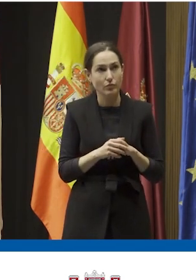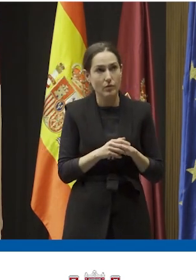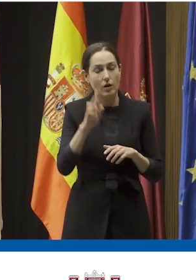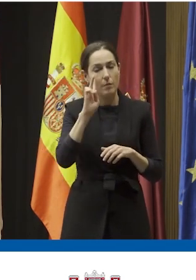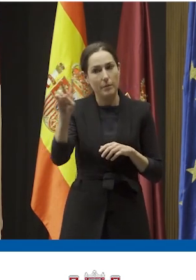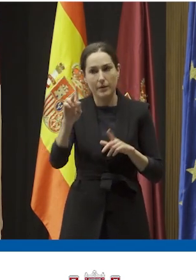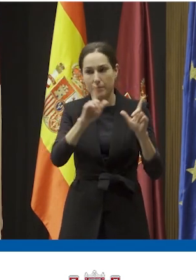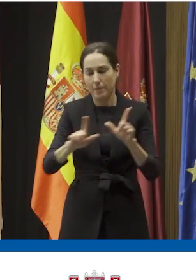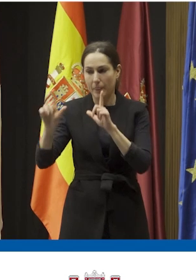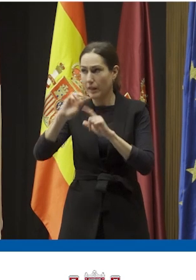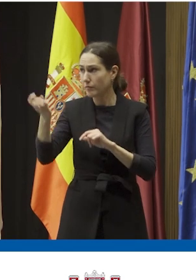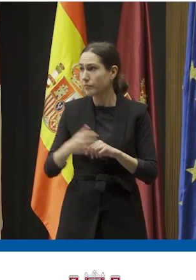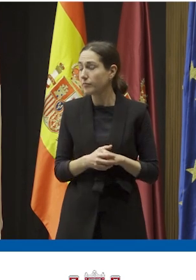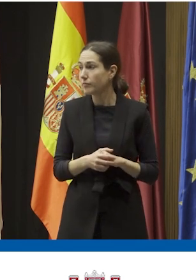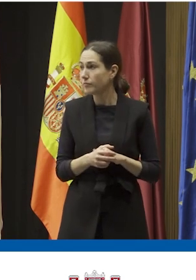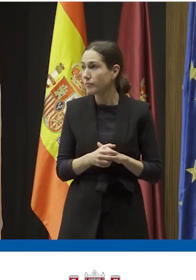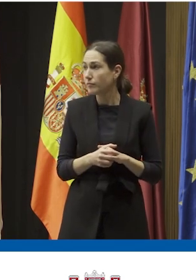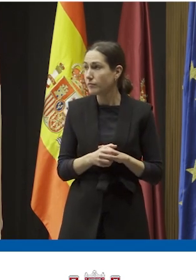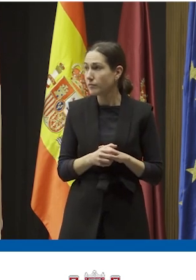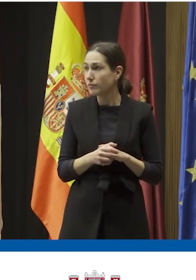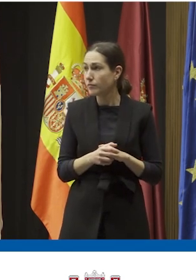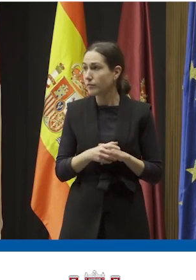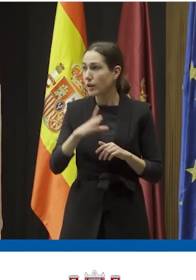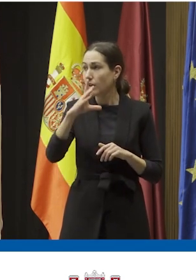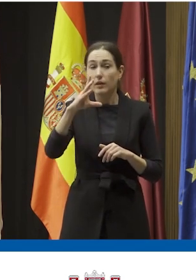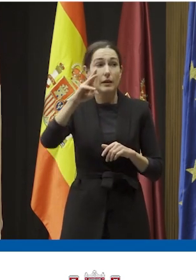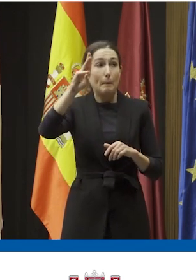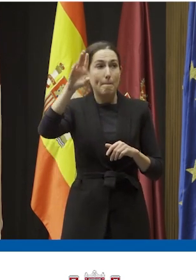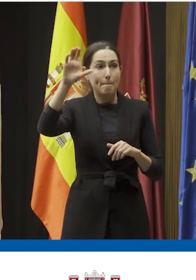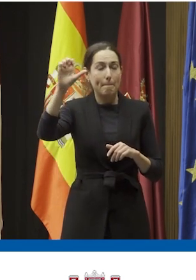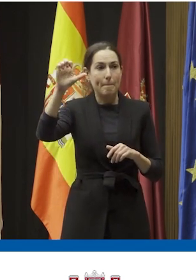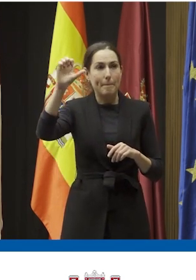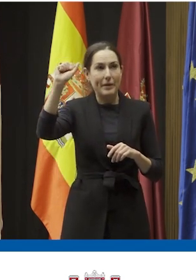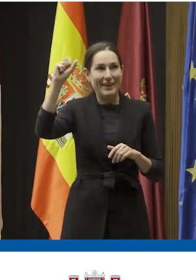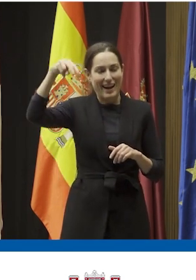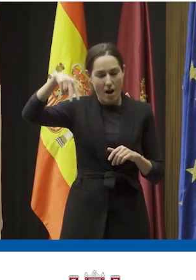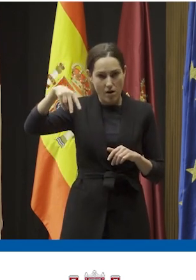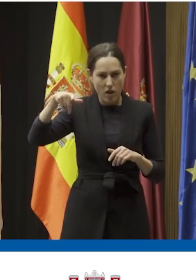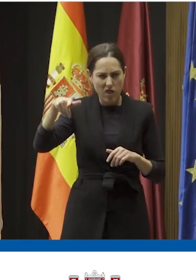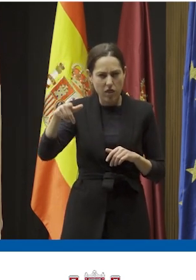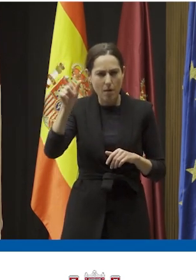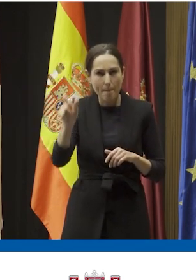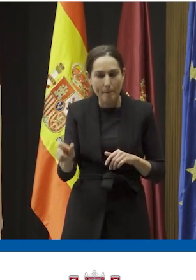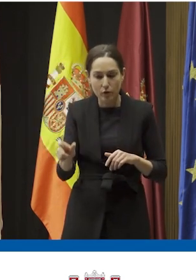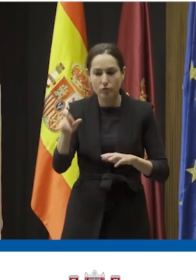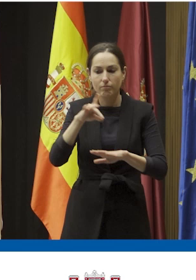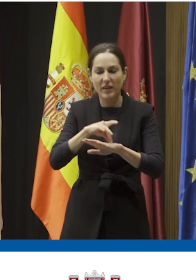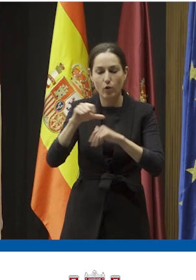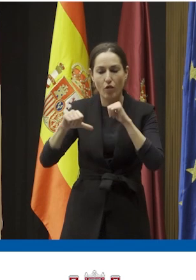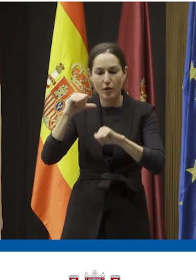Pean, se lo traigo porque es Gilles-Émile Pean, un gran cirujano francés de finales del